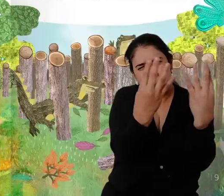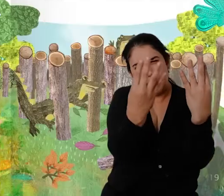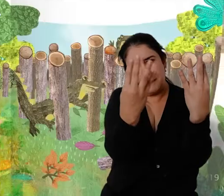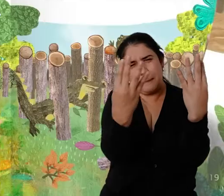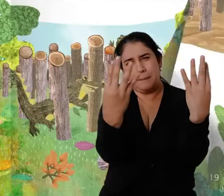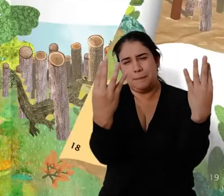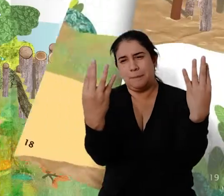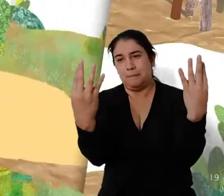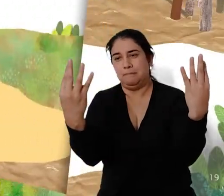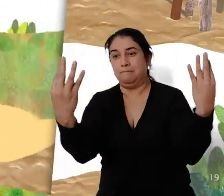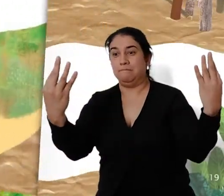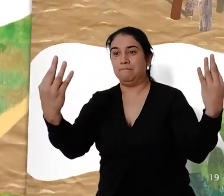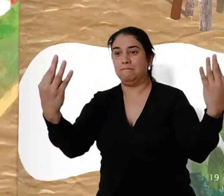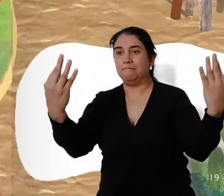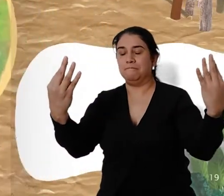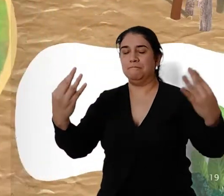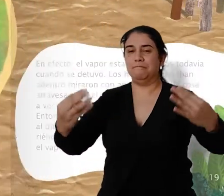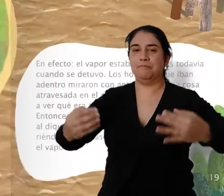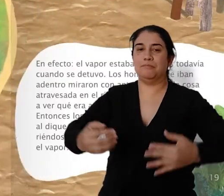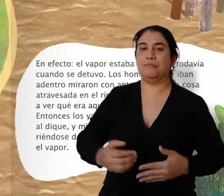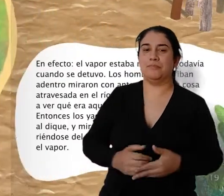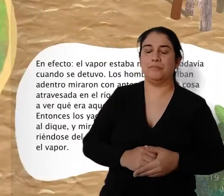otro.